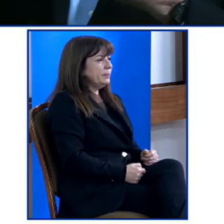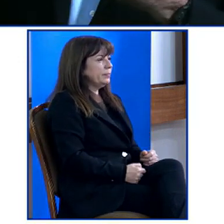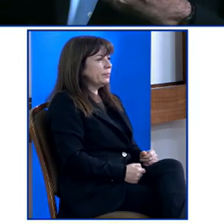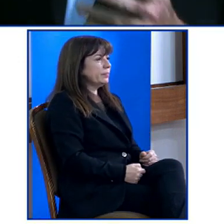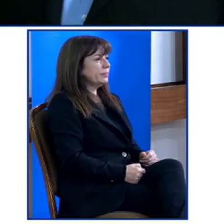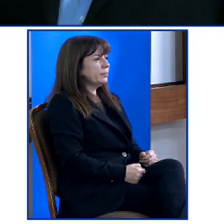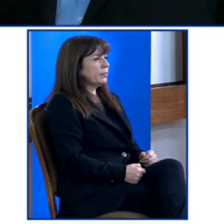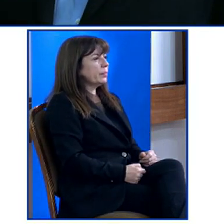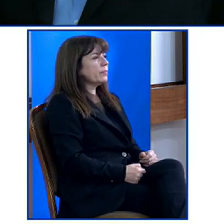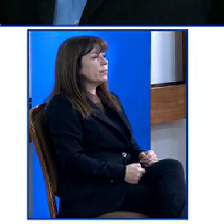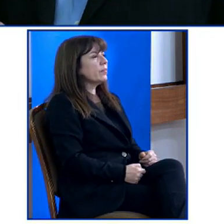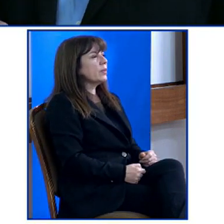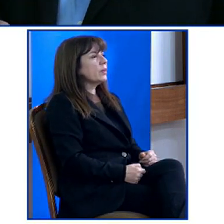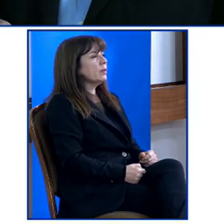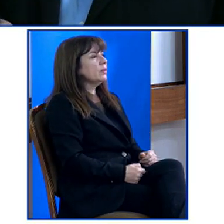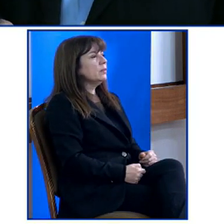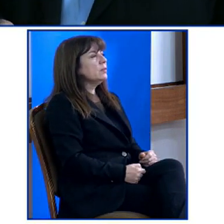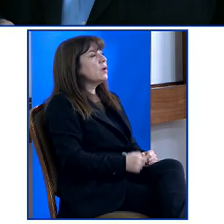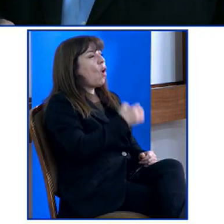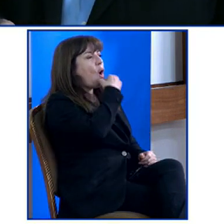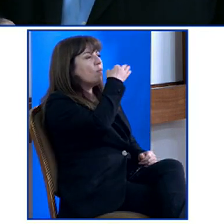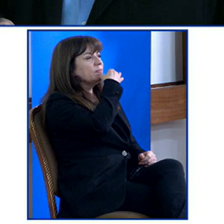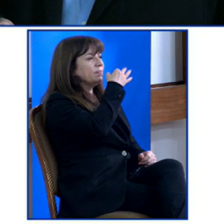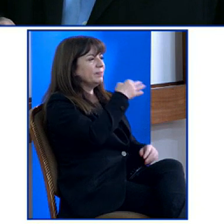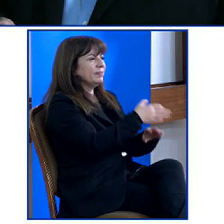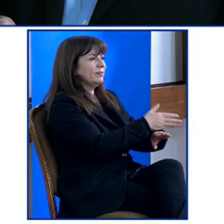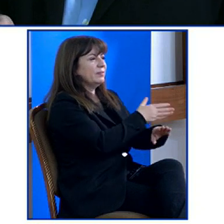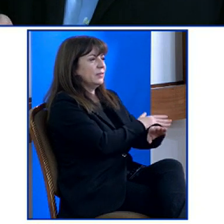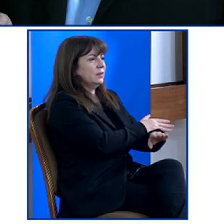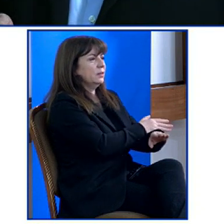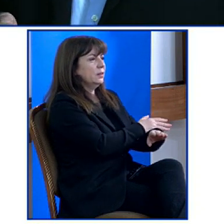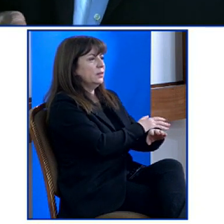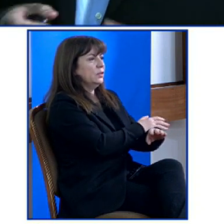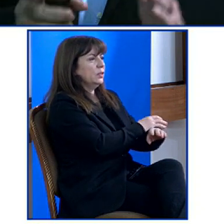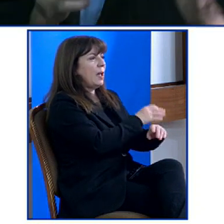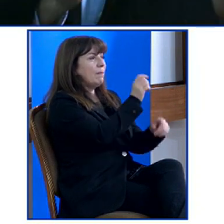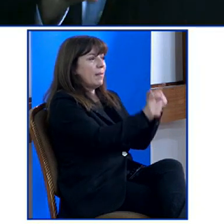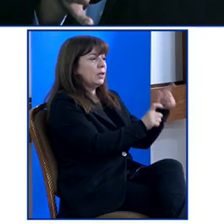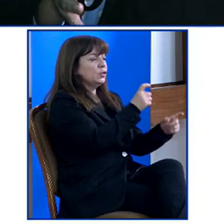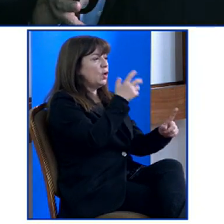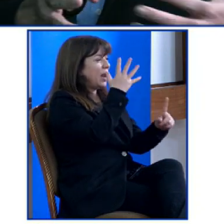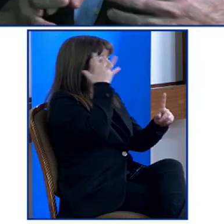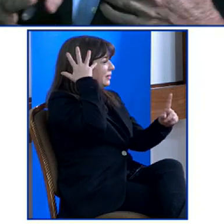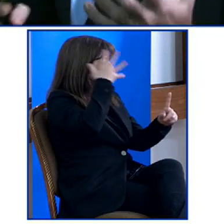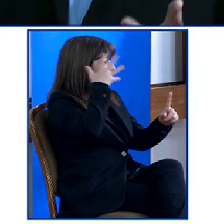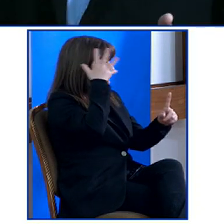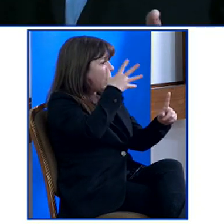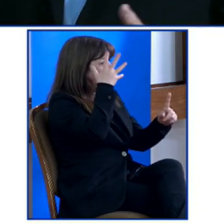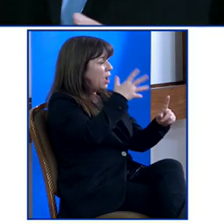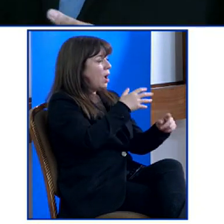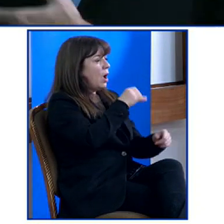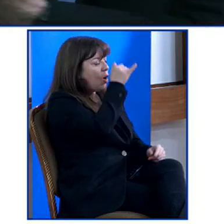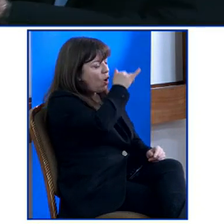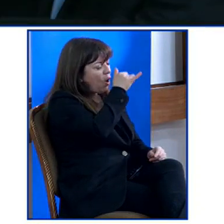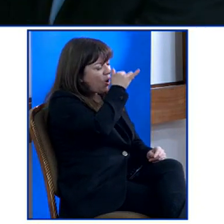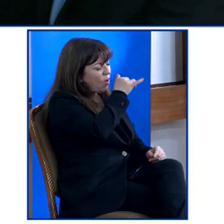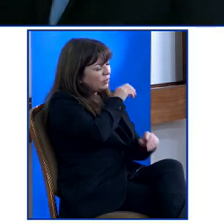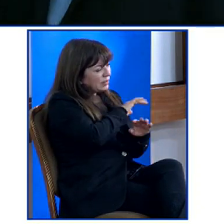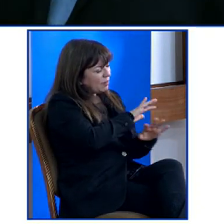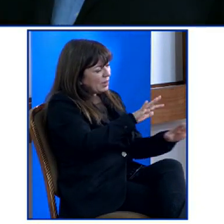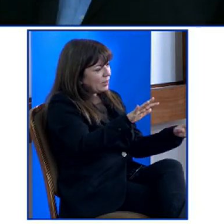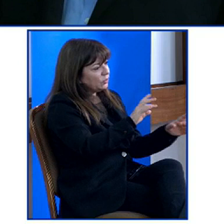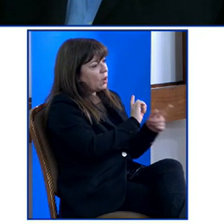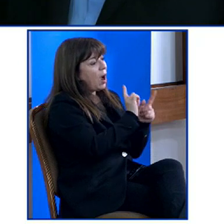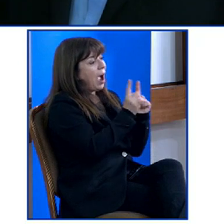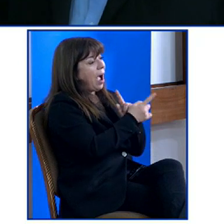Pero tal y como han venido comentando los anteriores ponentes, la temperatura, la contaminación atmosférica y el